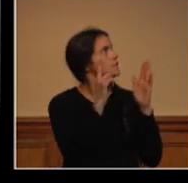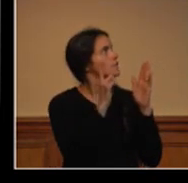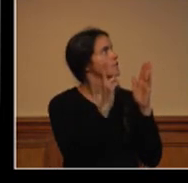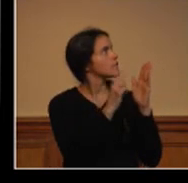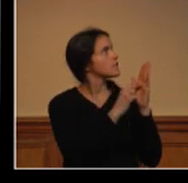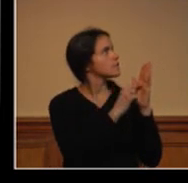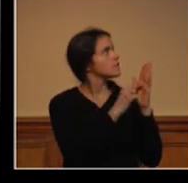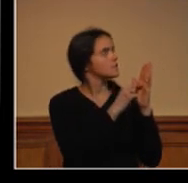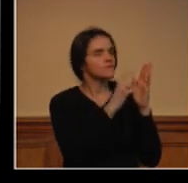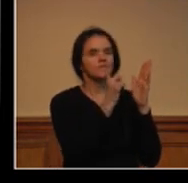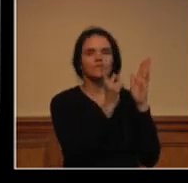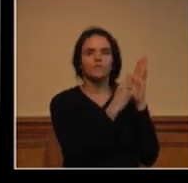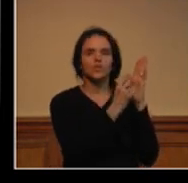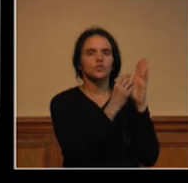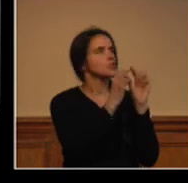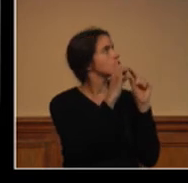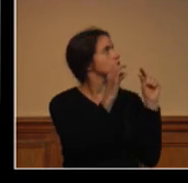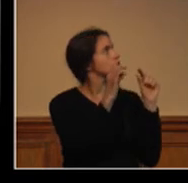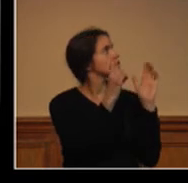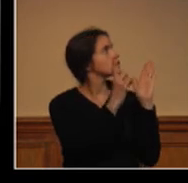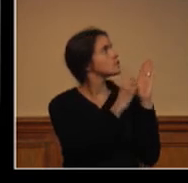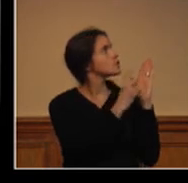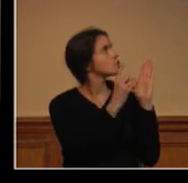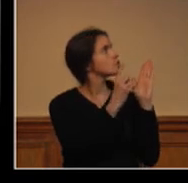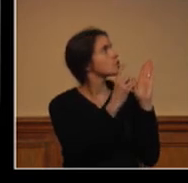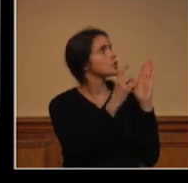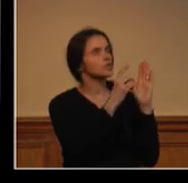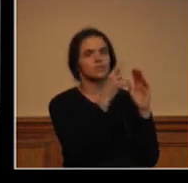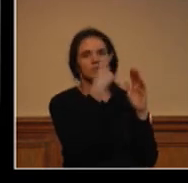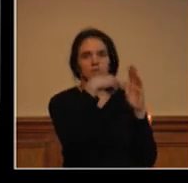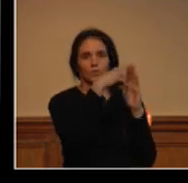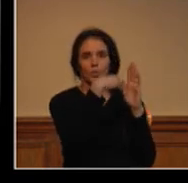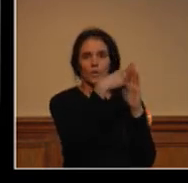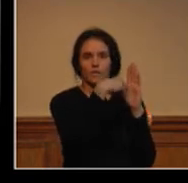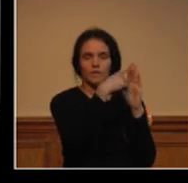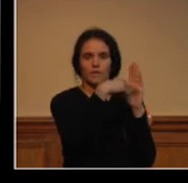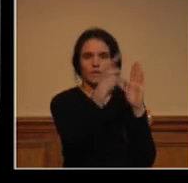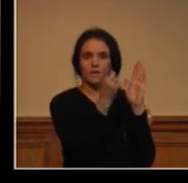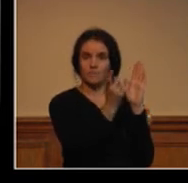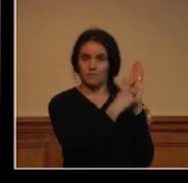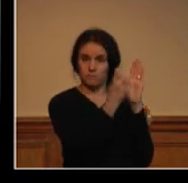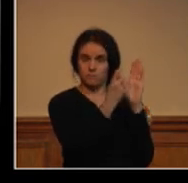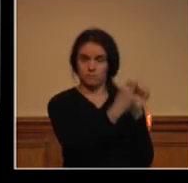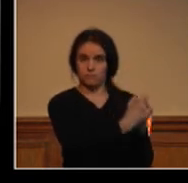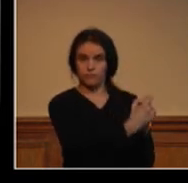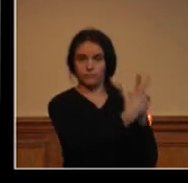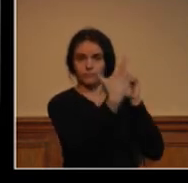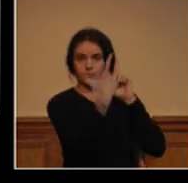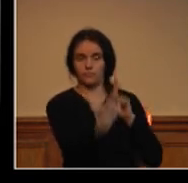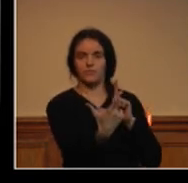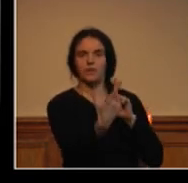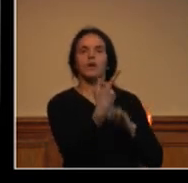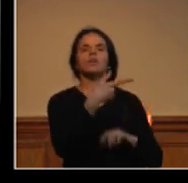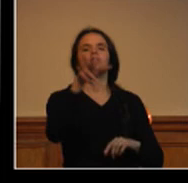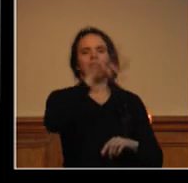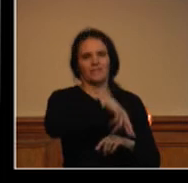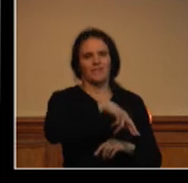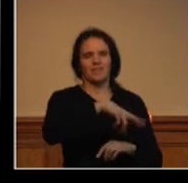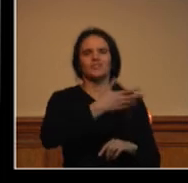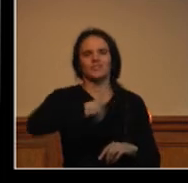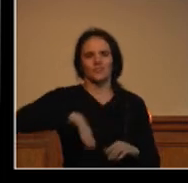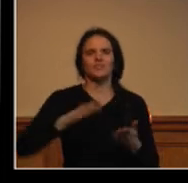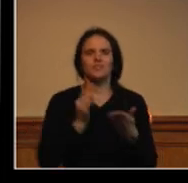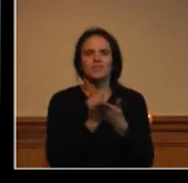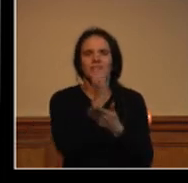este cuadradito que sale, no sé si lo ven, que es el botón de configuración. Si lo apretamos, nos va a salir la configuración que